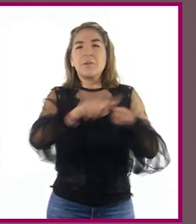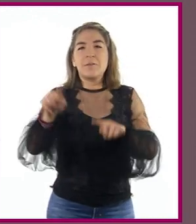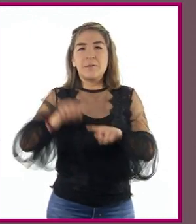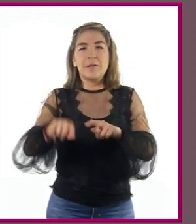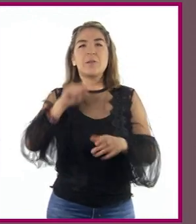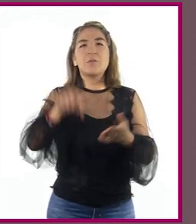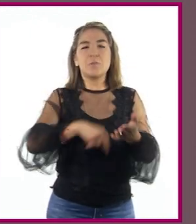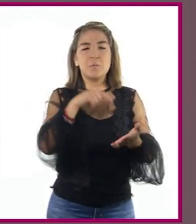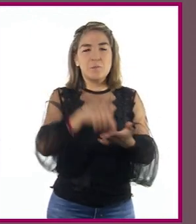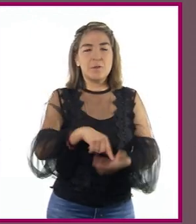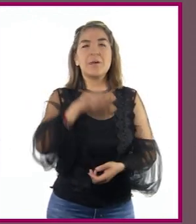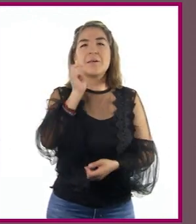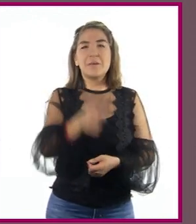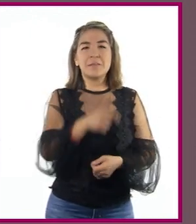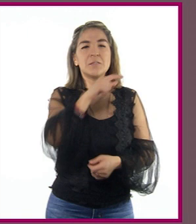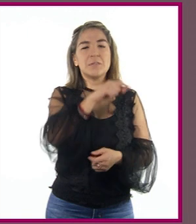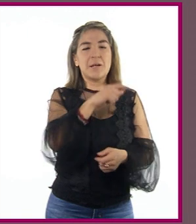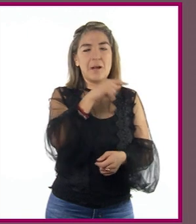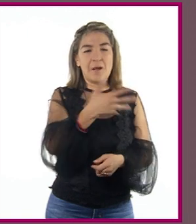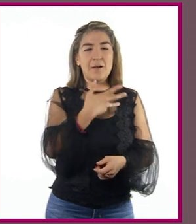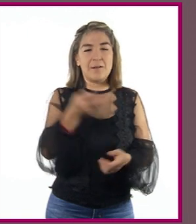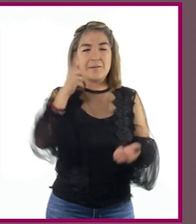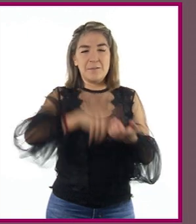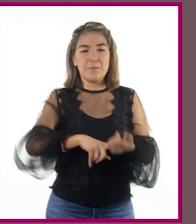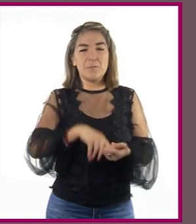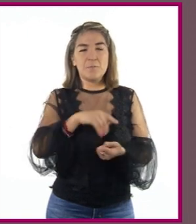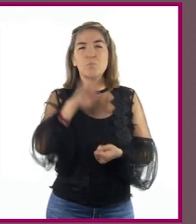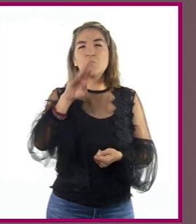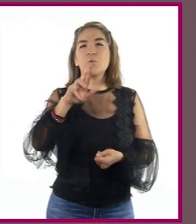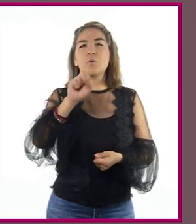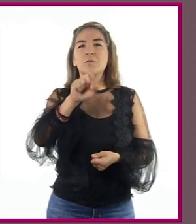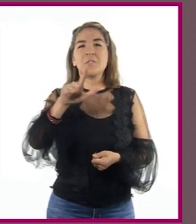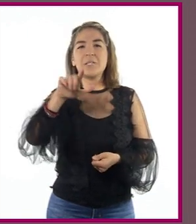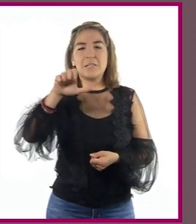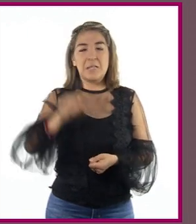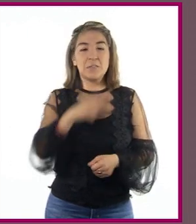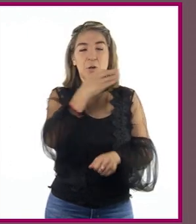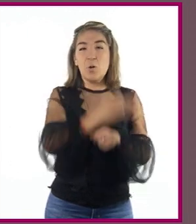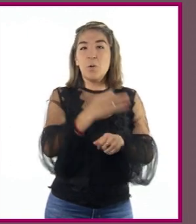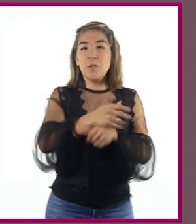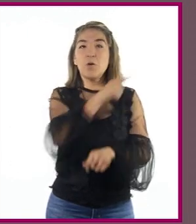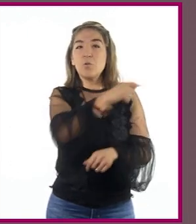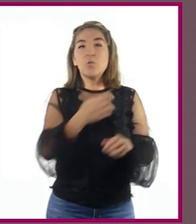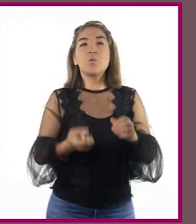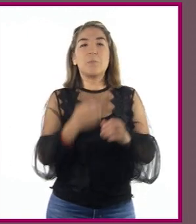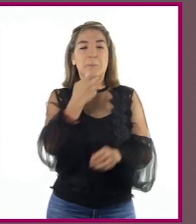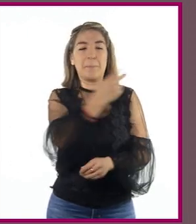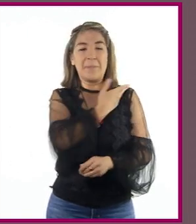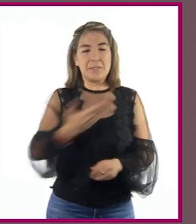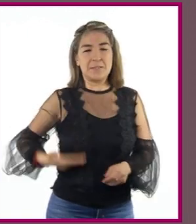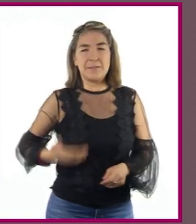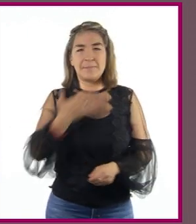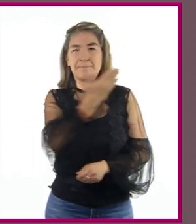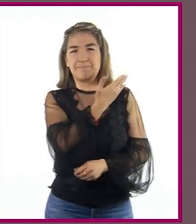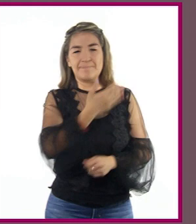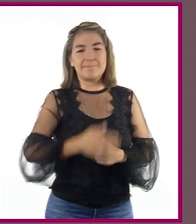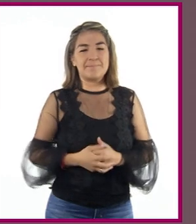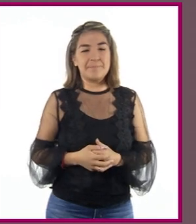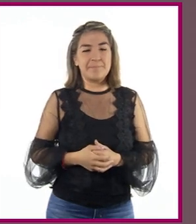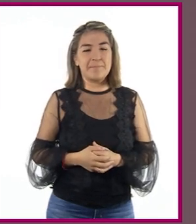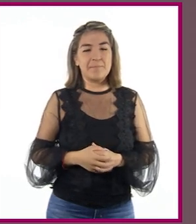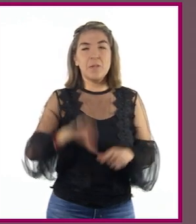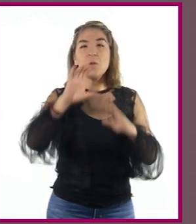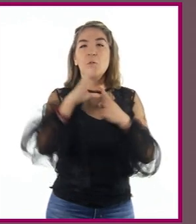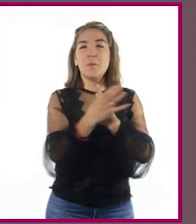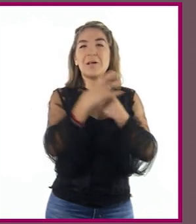miembro, tiene su sede en Bruselas y su actual presidente es Charles Michel. La